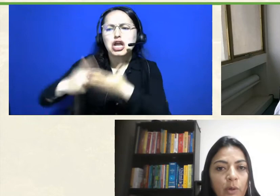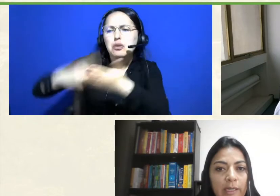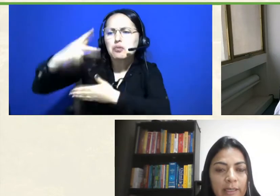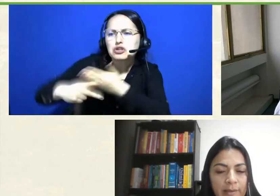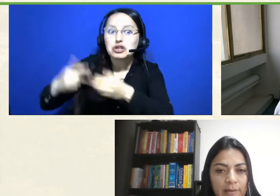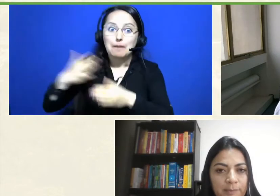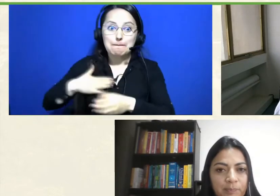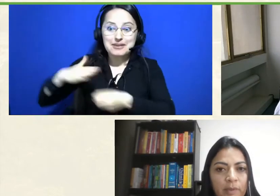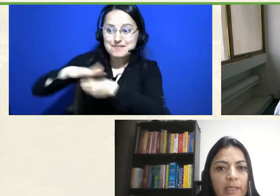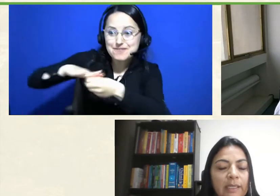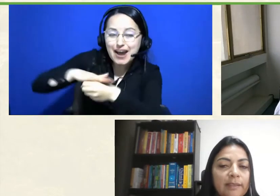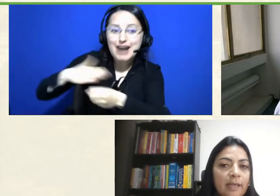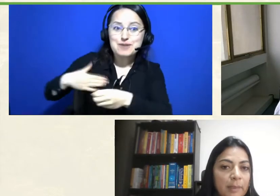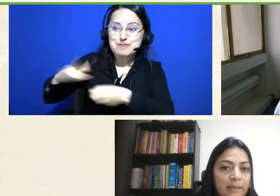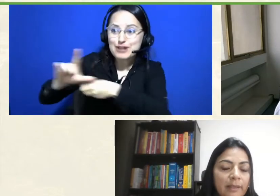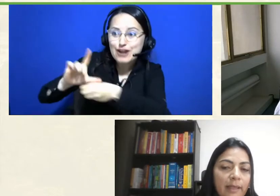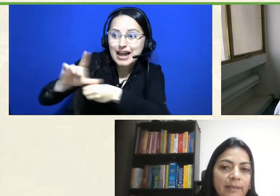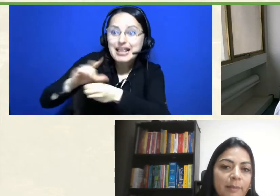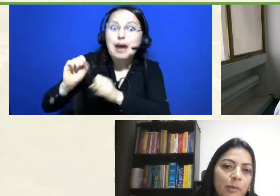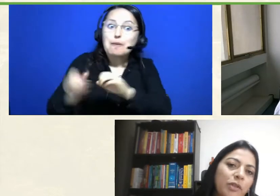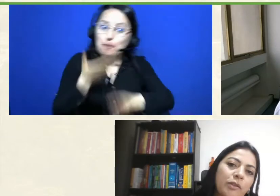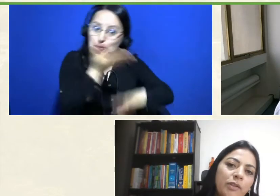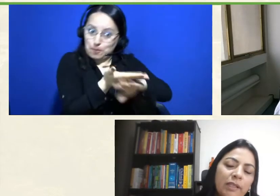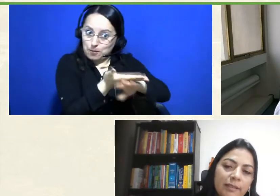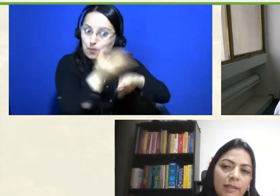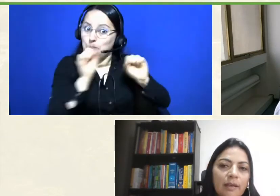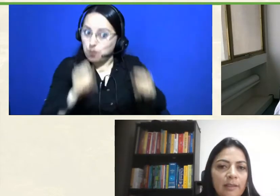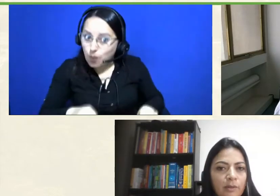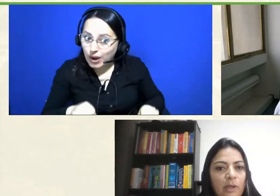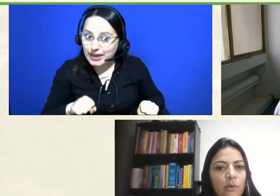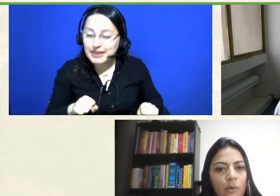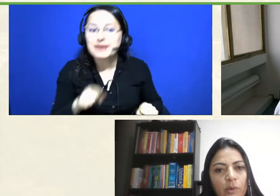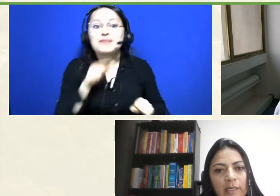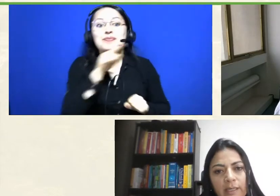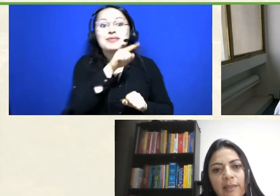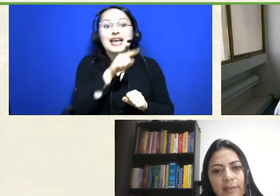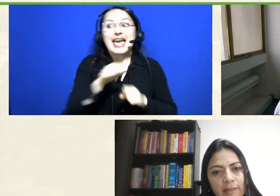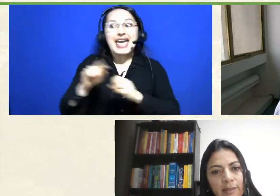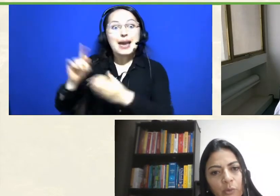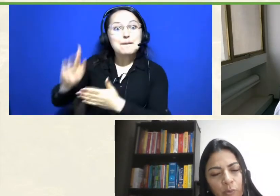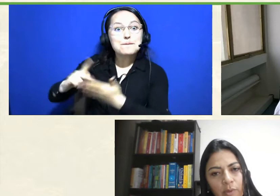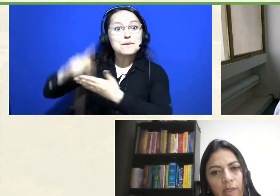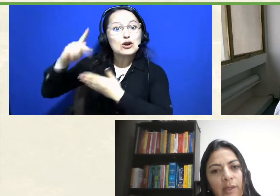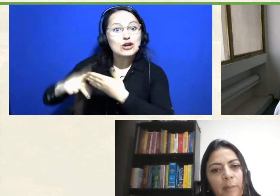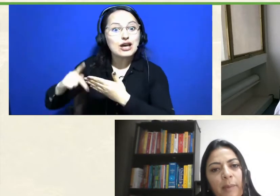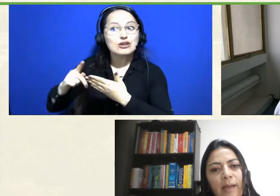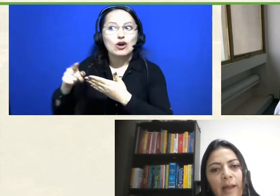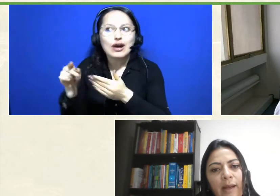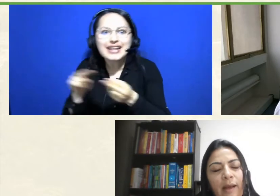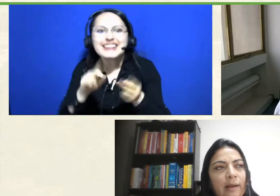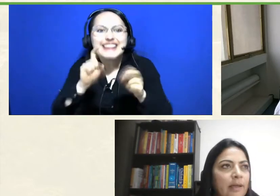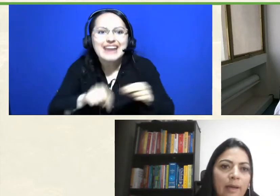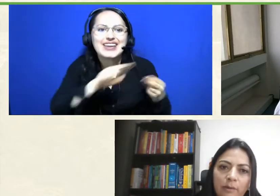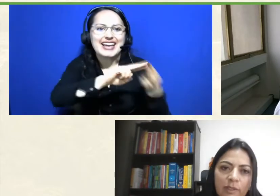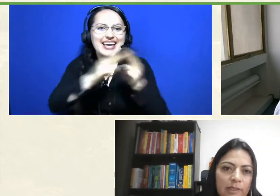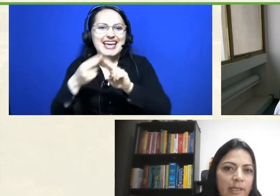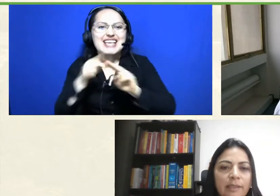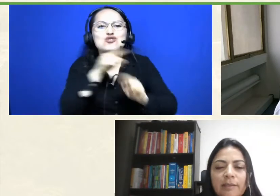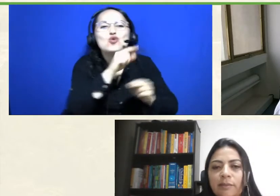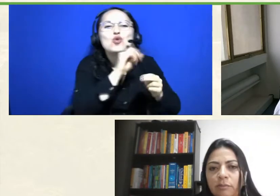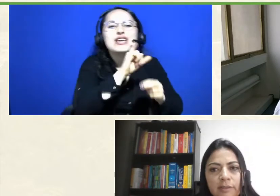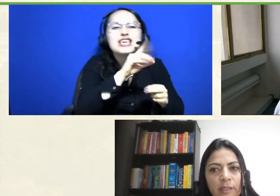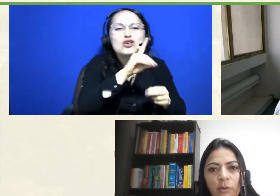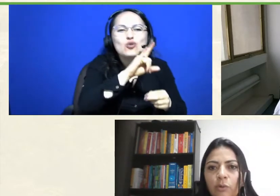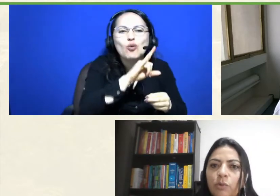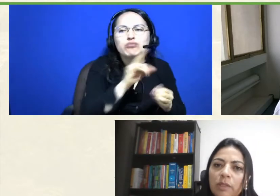barrio o localidad. Inicialmente, este proyecto tiene que estar relacionado con el quehacer del IDU para arreglar los